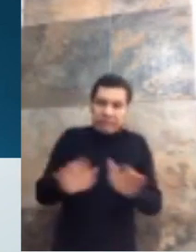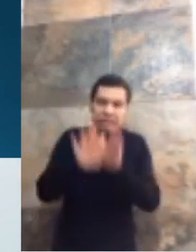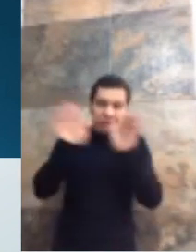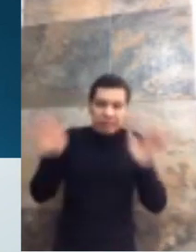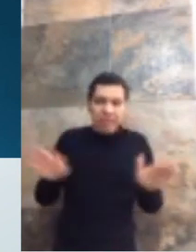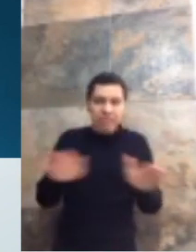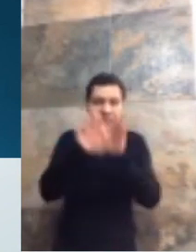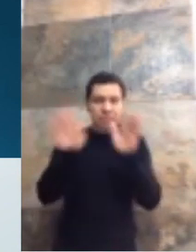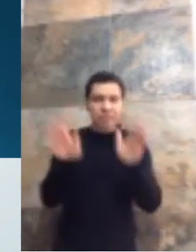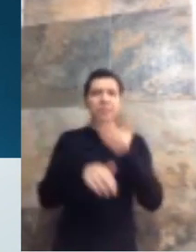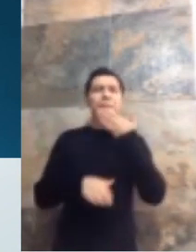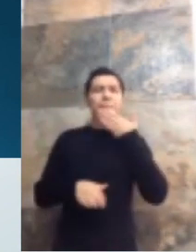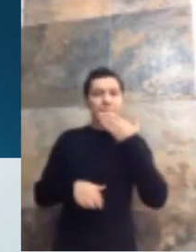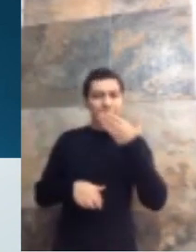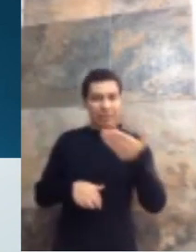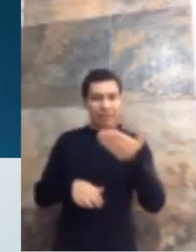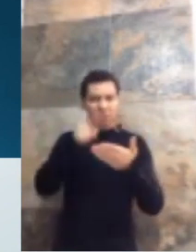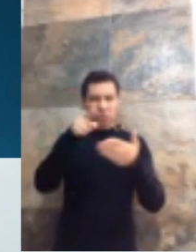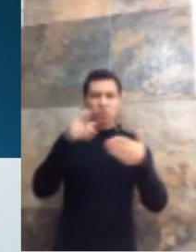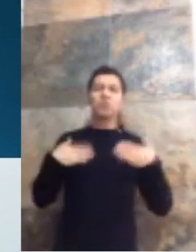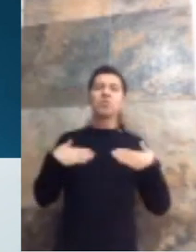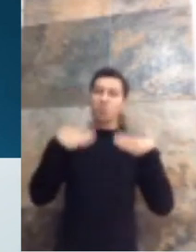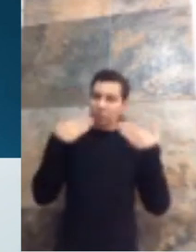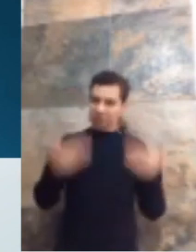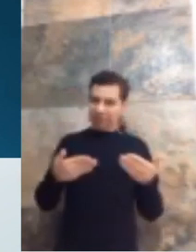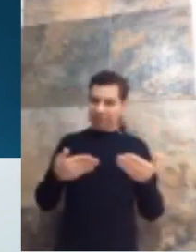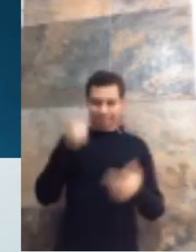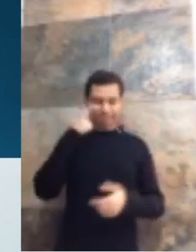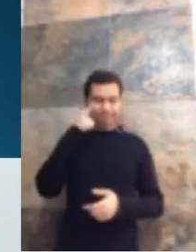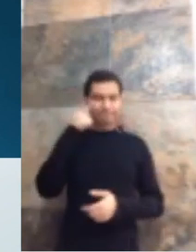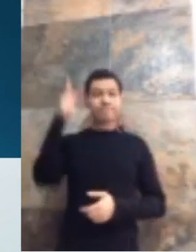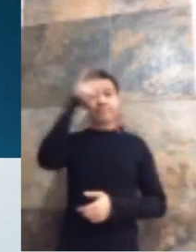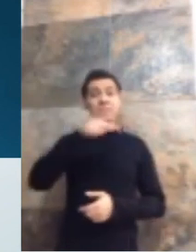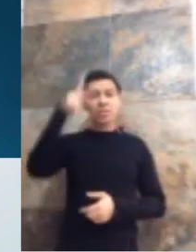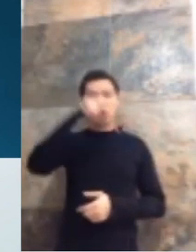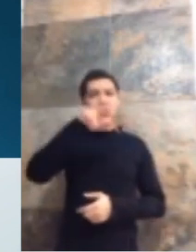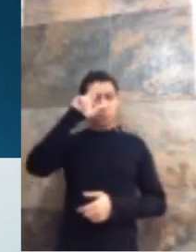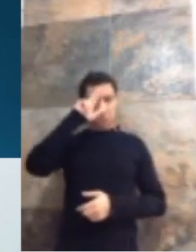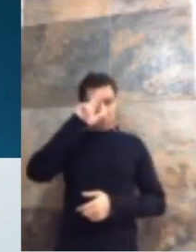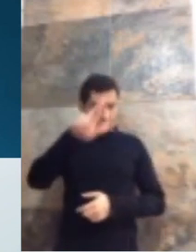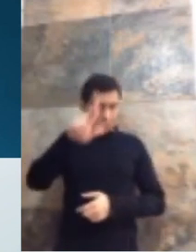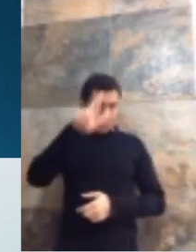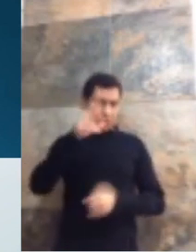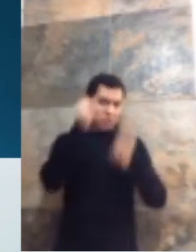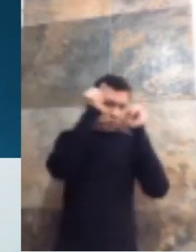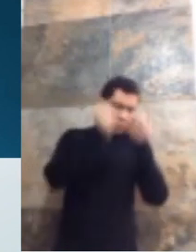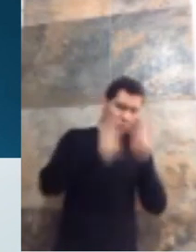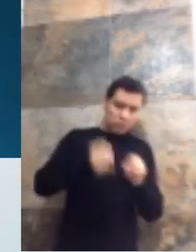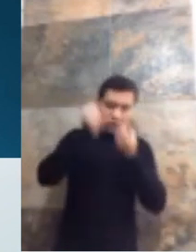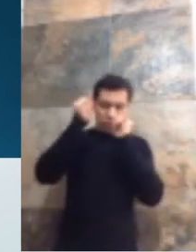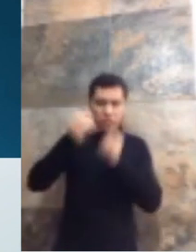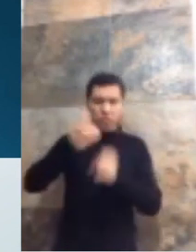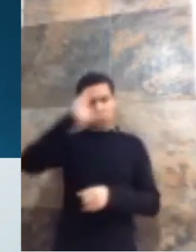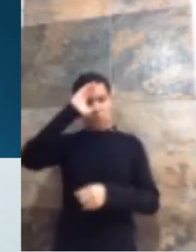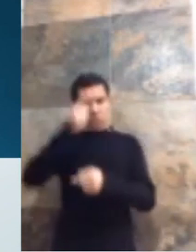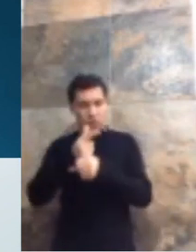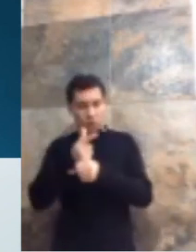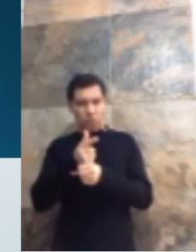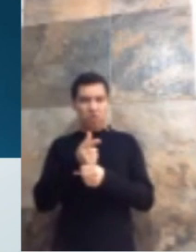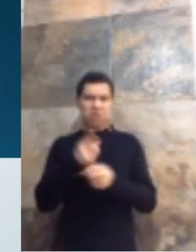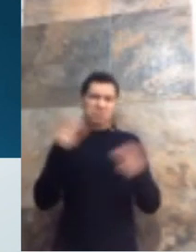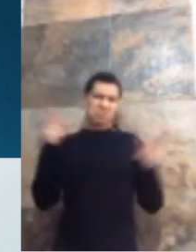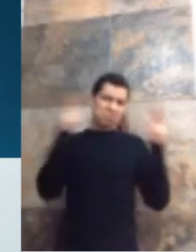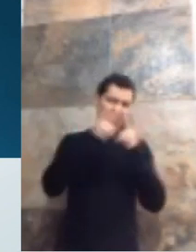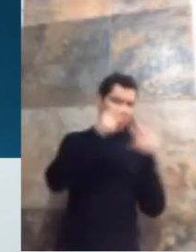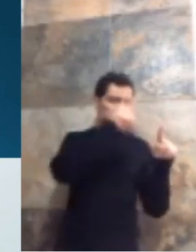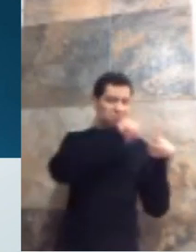esté haciendo, tiene que hacerlo con respeto a sus circunstancias, a la cultura de la persona en la que está atendiendo